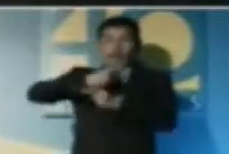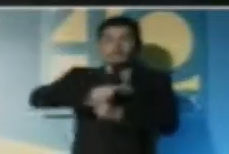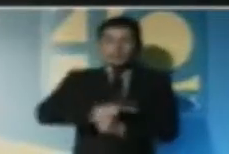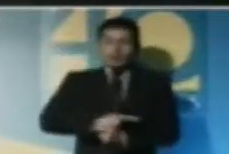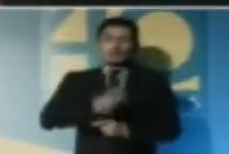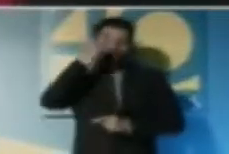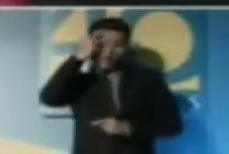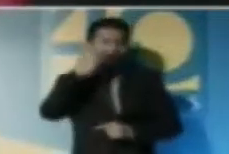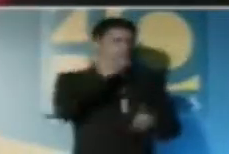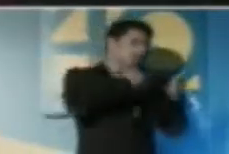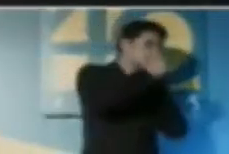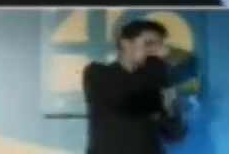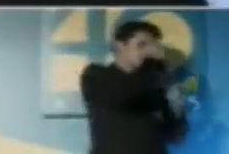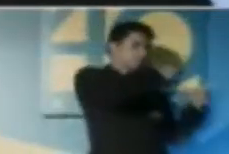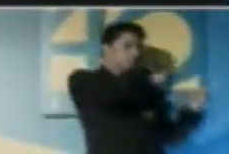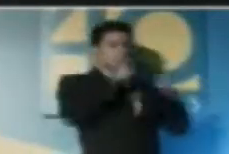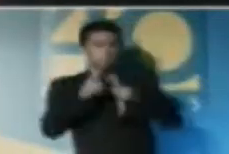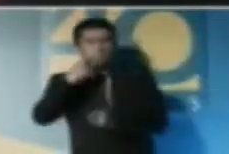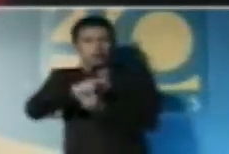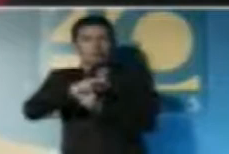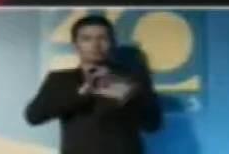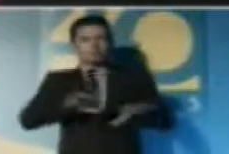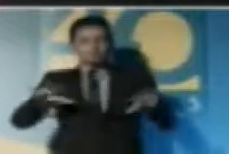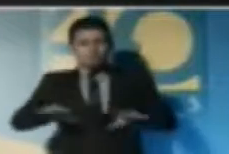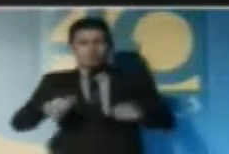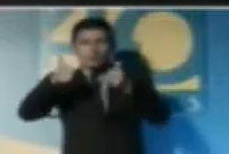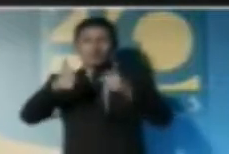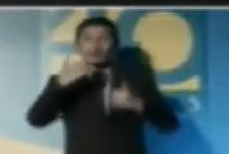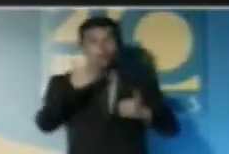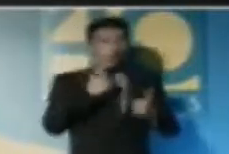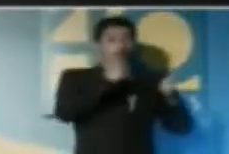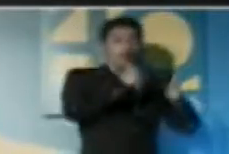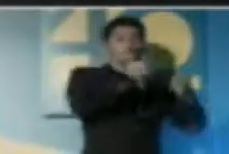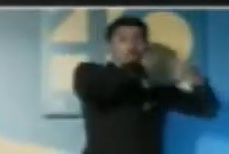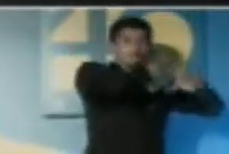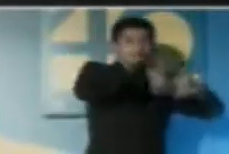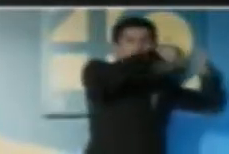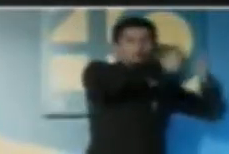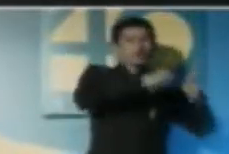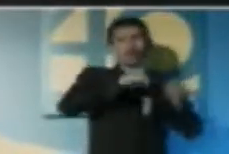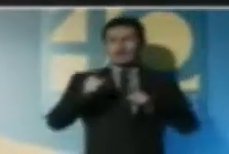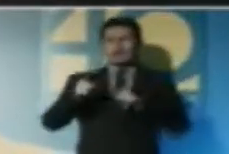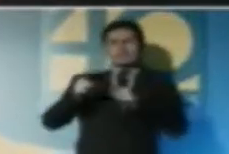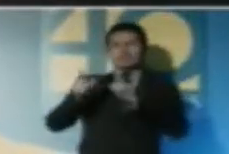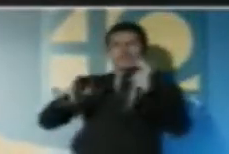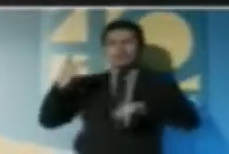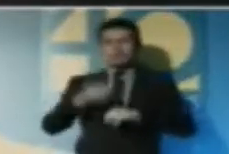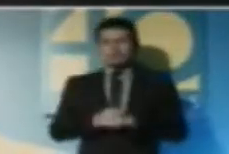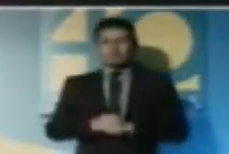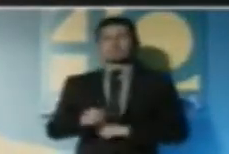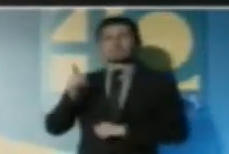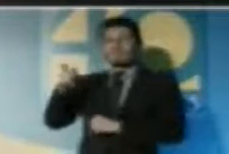las equivocaciones que cometieron, qué les funcionó y qué no. A ellos